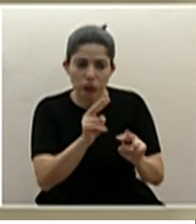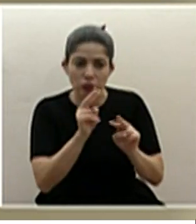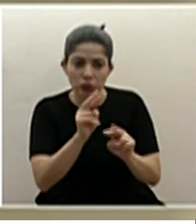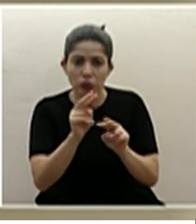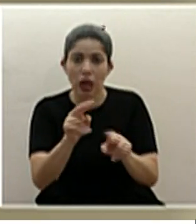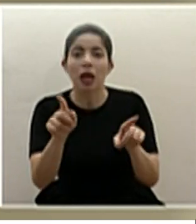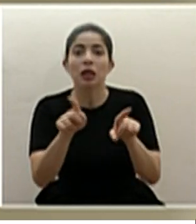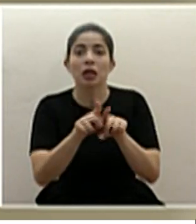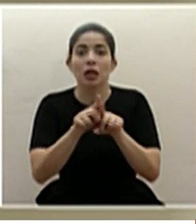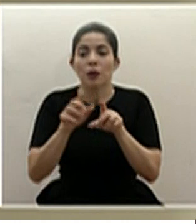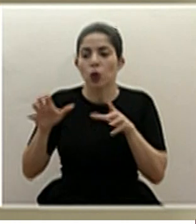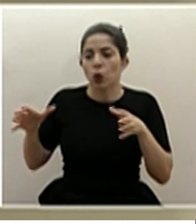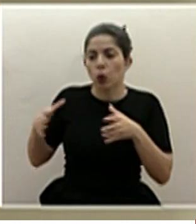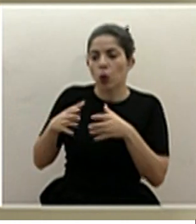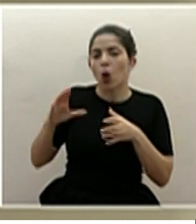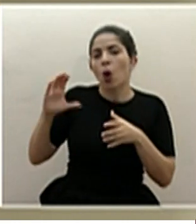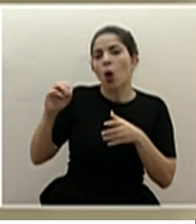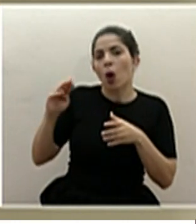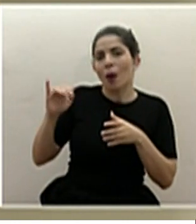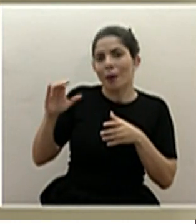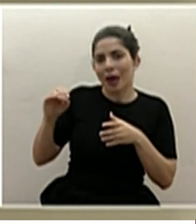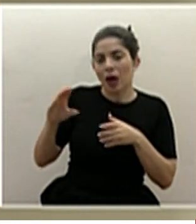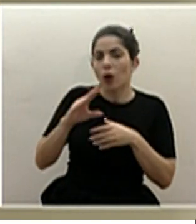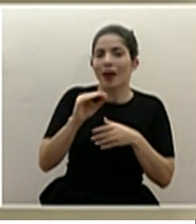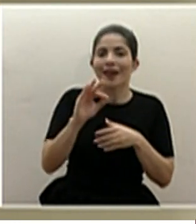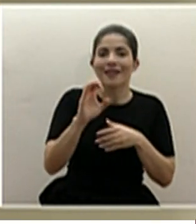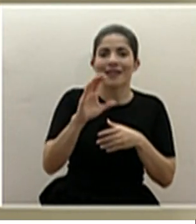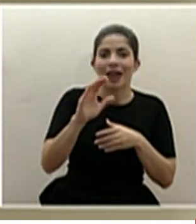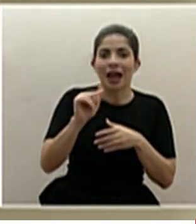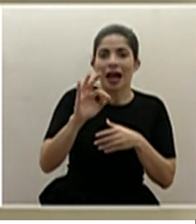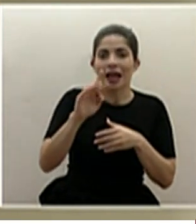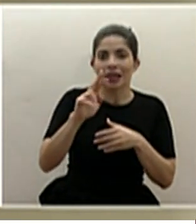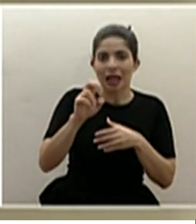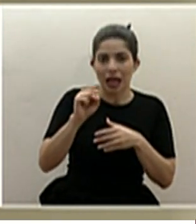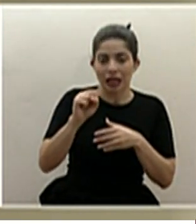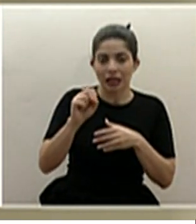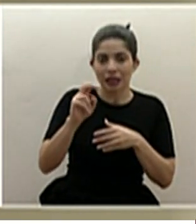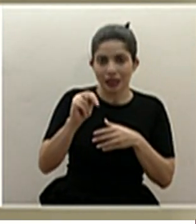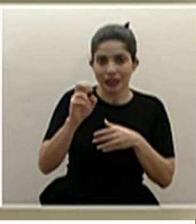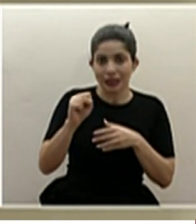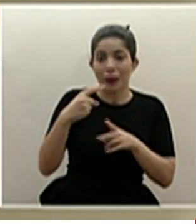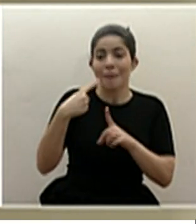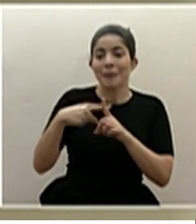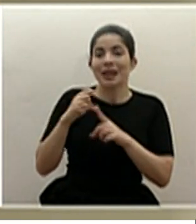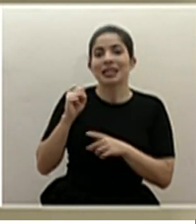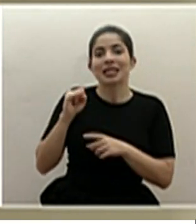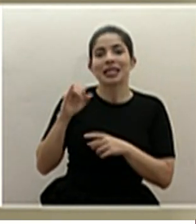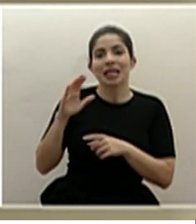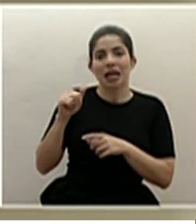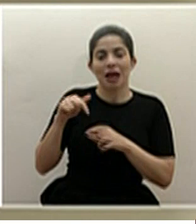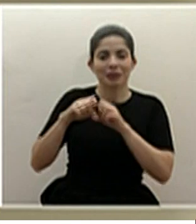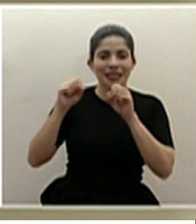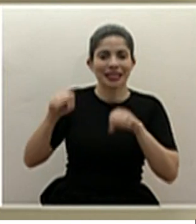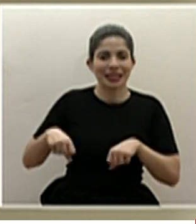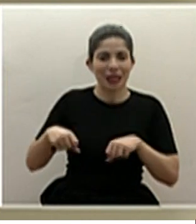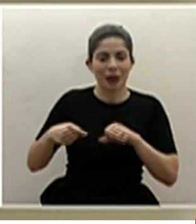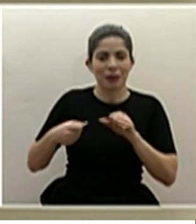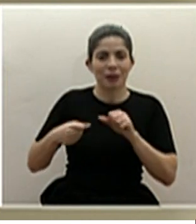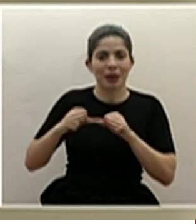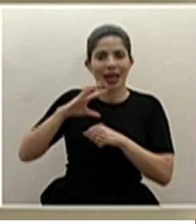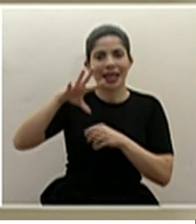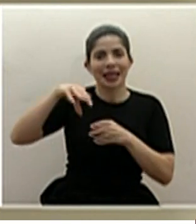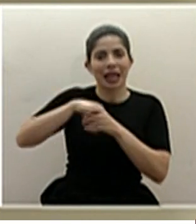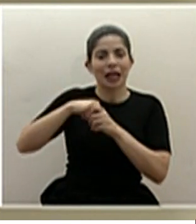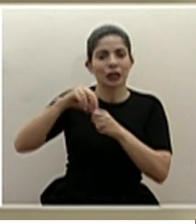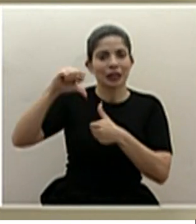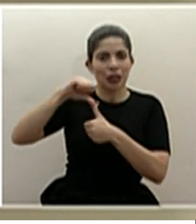manera también conjunta entre Comieco y FECATRANS, con el acompañamiento del SICA, el Sistema